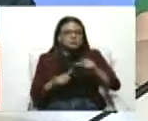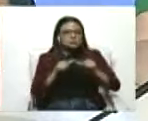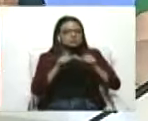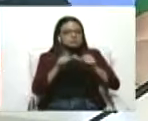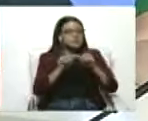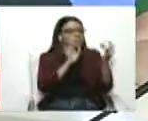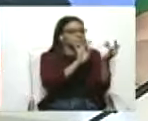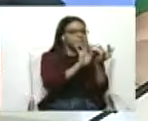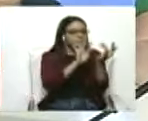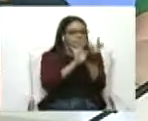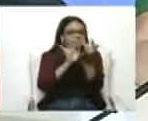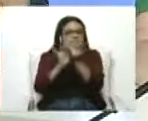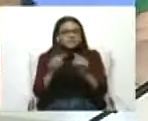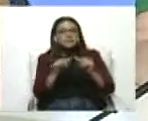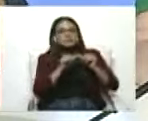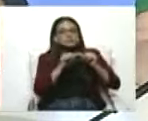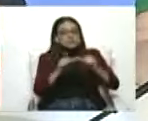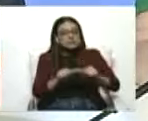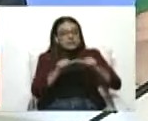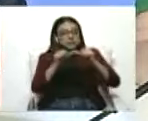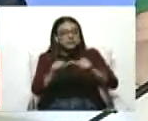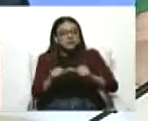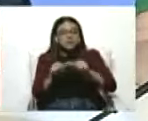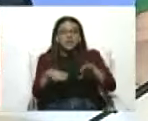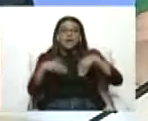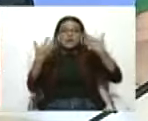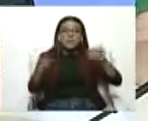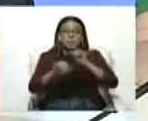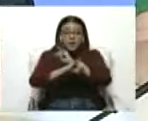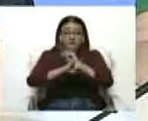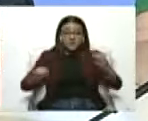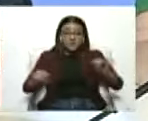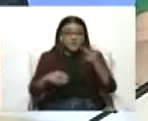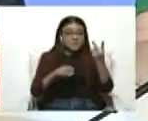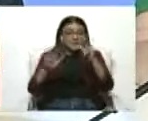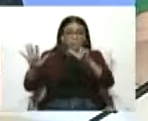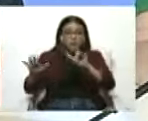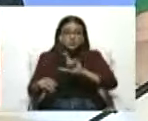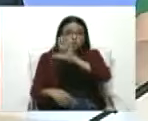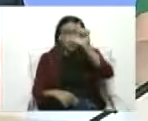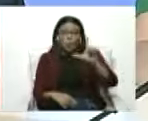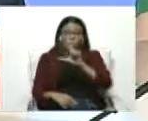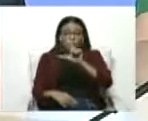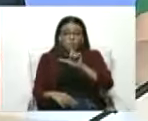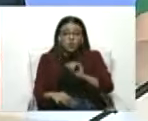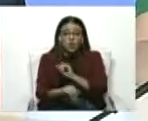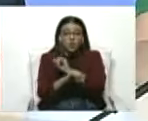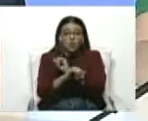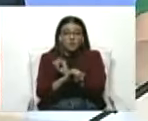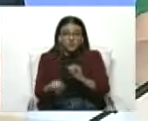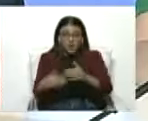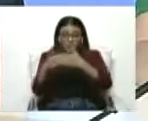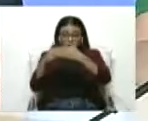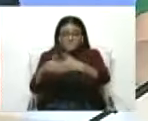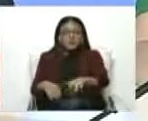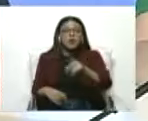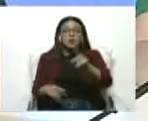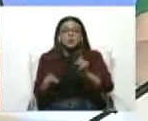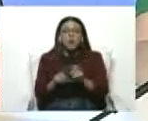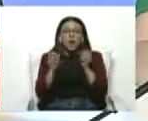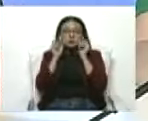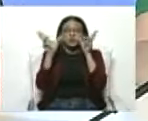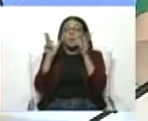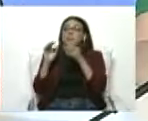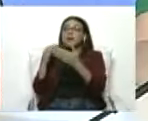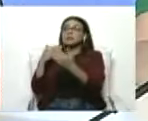se sorprenda de lo que se vayan a anotar en su 1x10, que le enviamos mensaje, que el presidente le envíe un mensaje. A